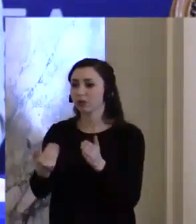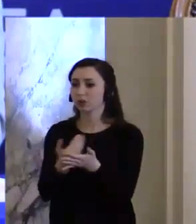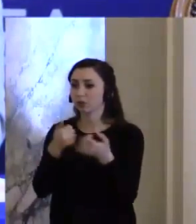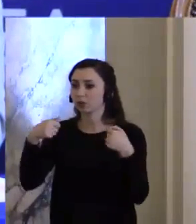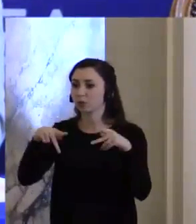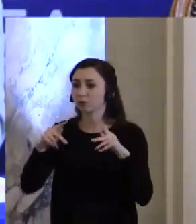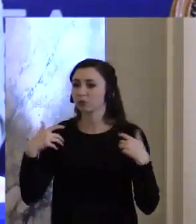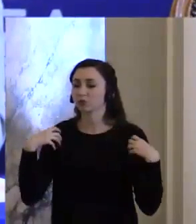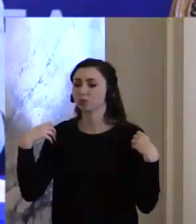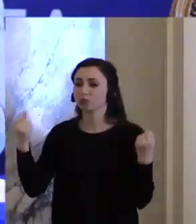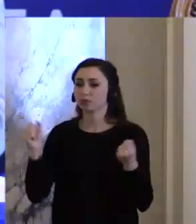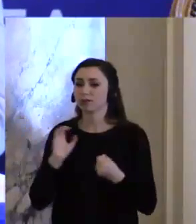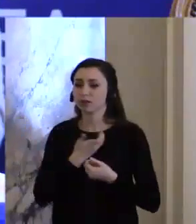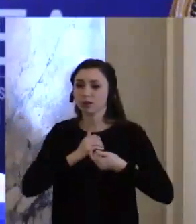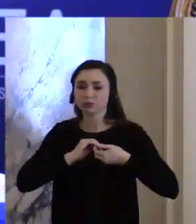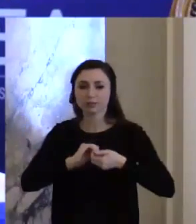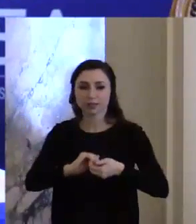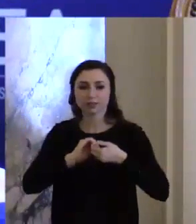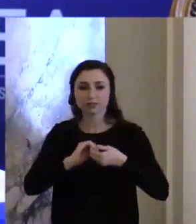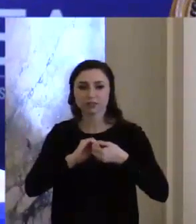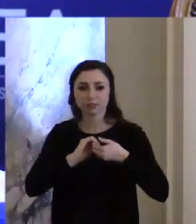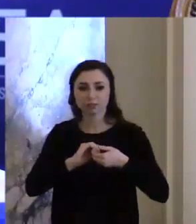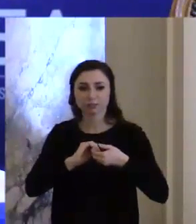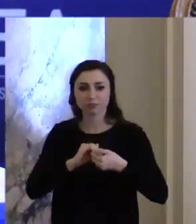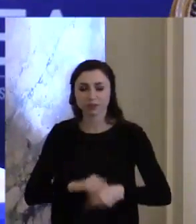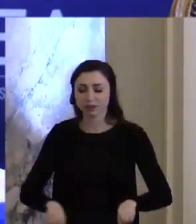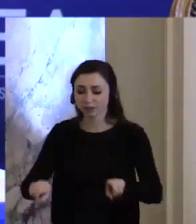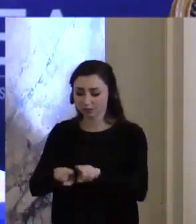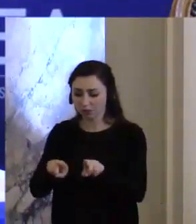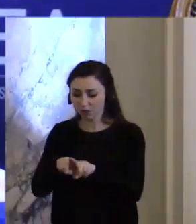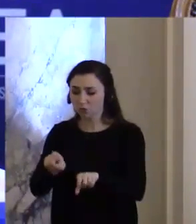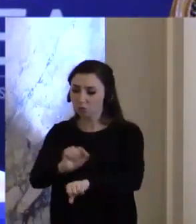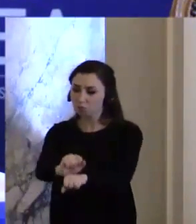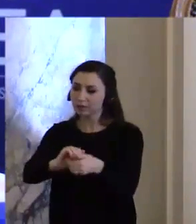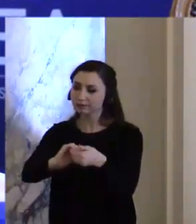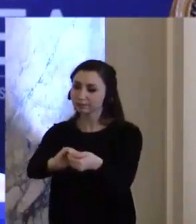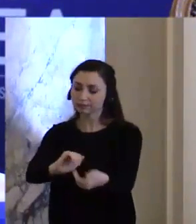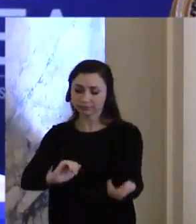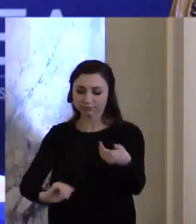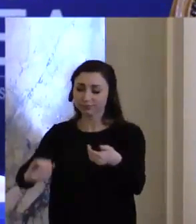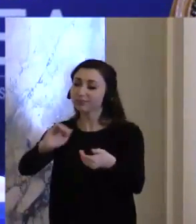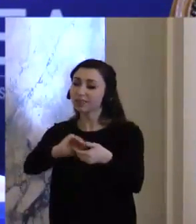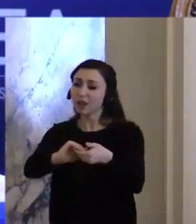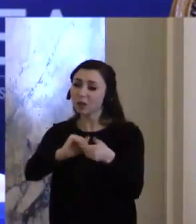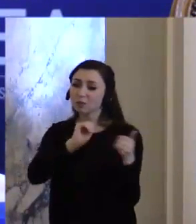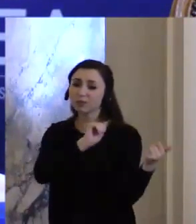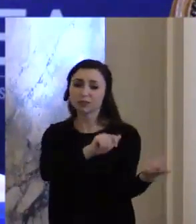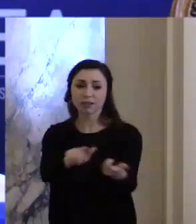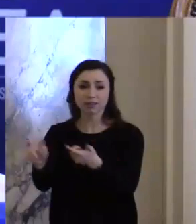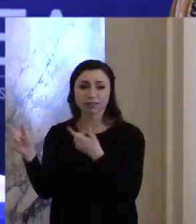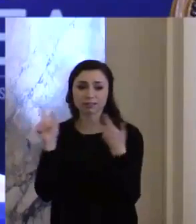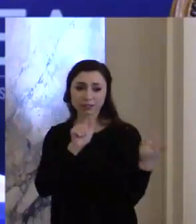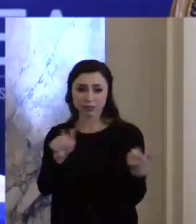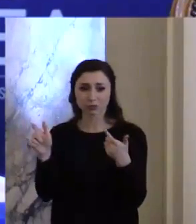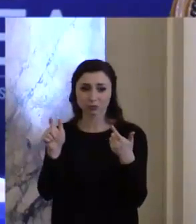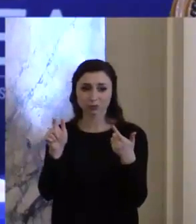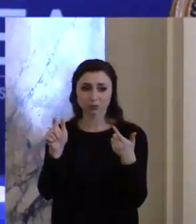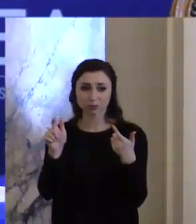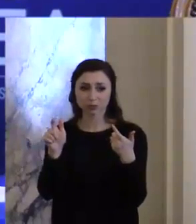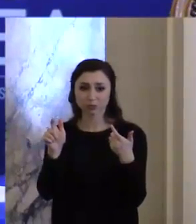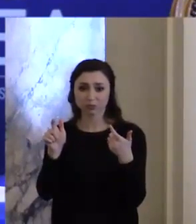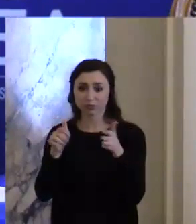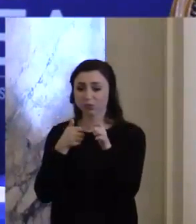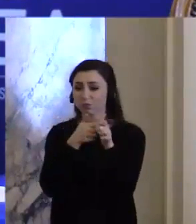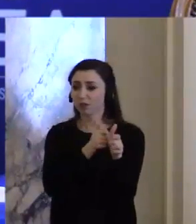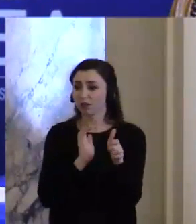relación y también a trabajar con todos ustedes en el cumplimiento de nuestras responsabilidades